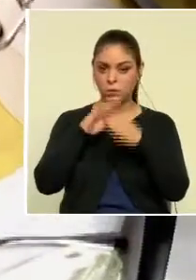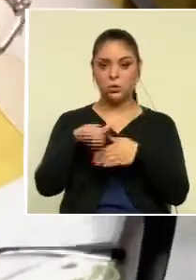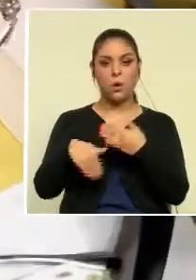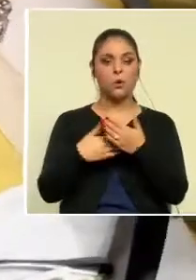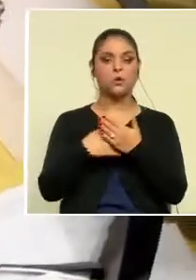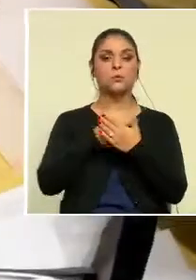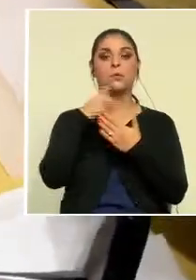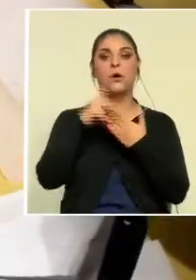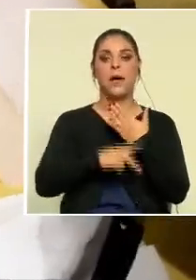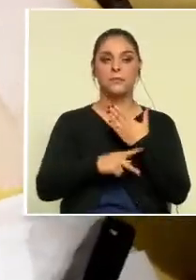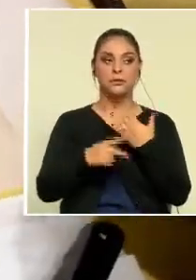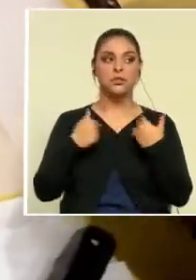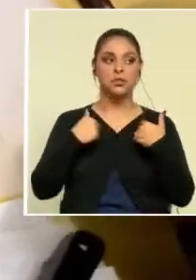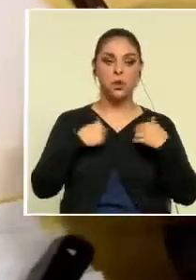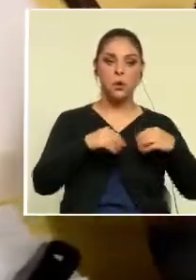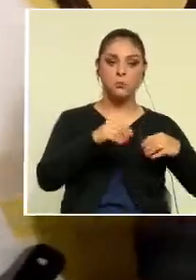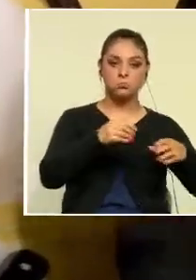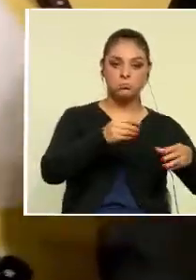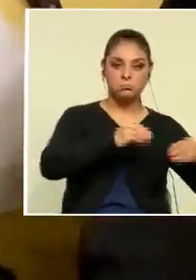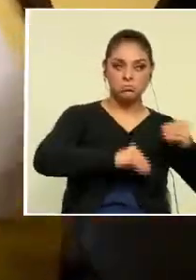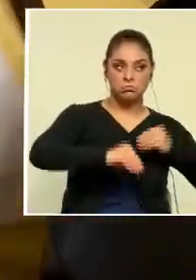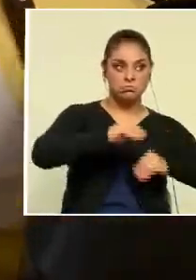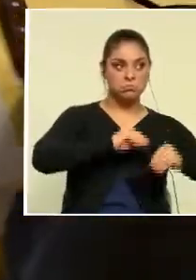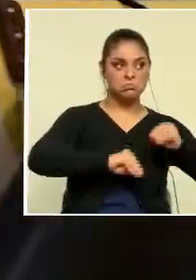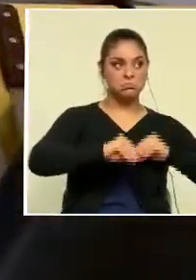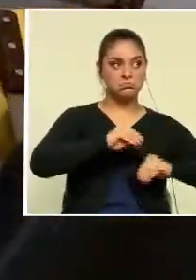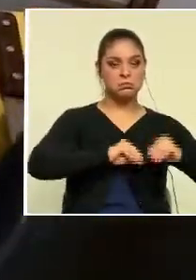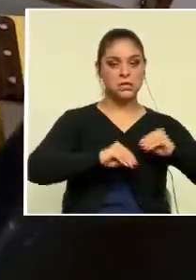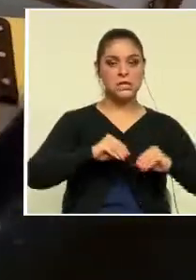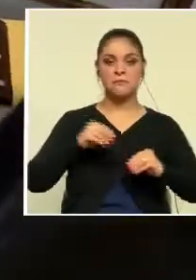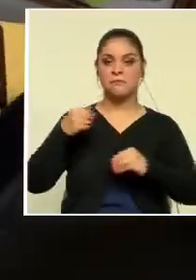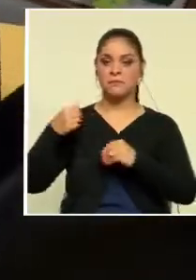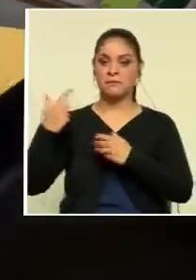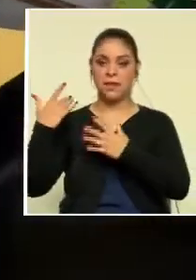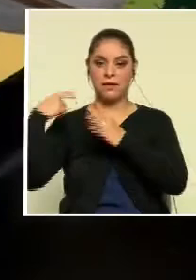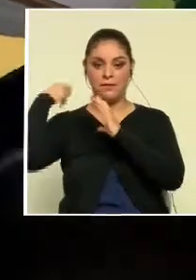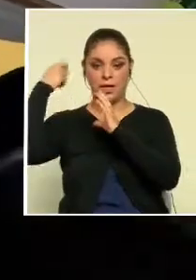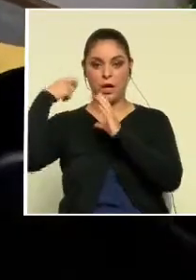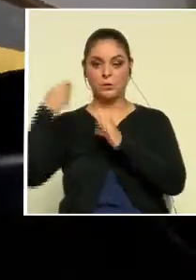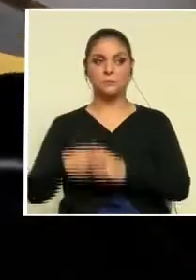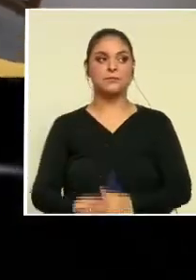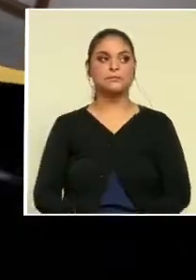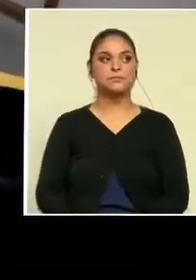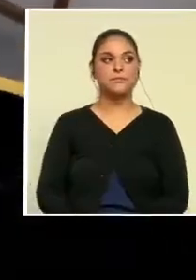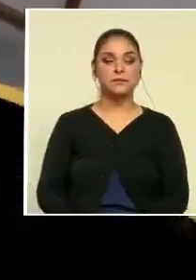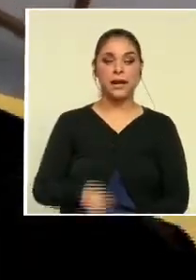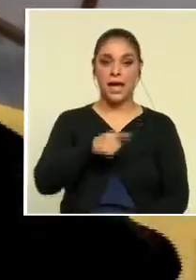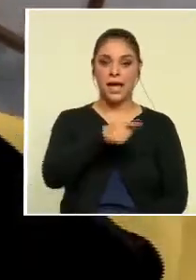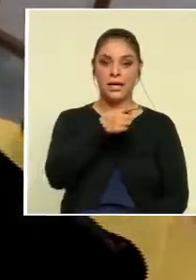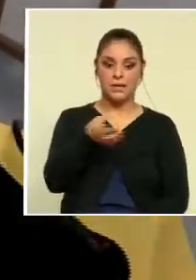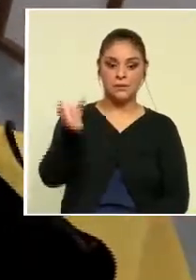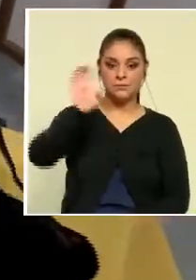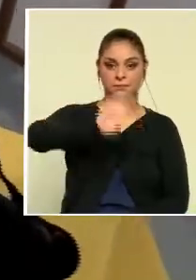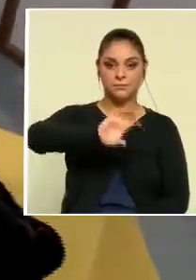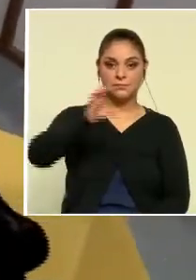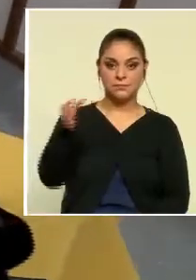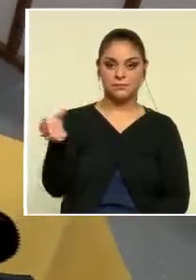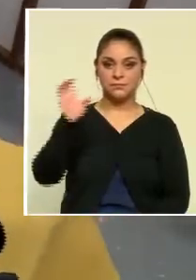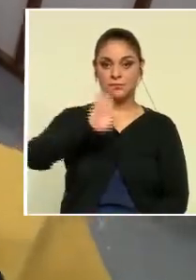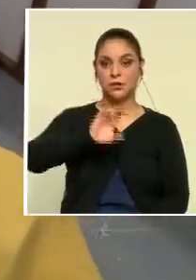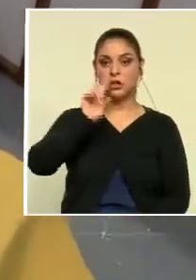queremos y poniéndome en cinépolis vamos a que ganen dudando ahora aquí estamos colocando dos tazas y media